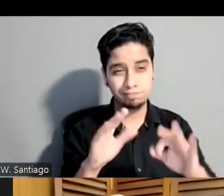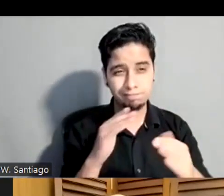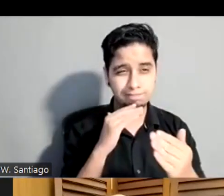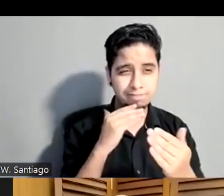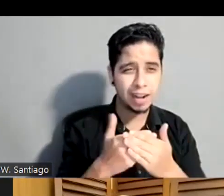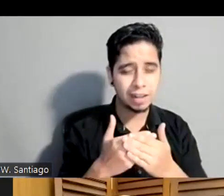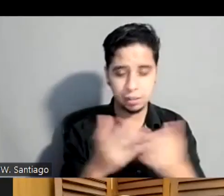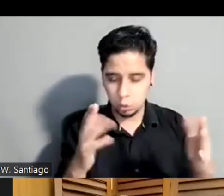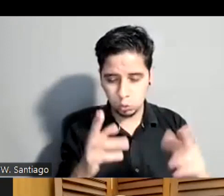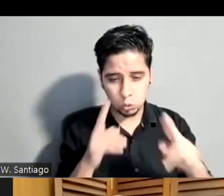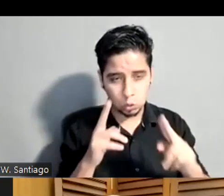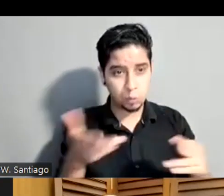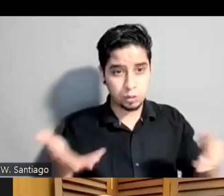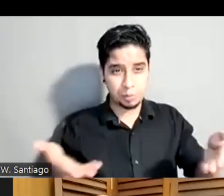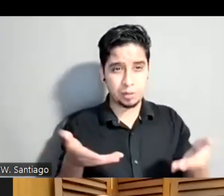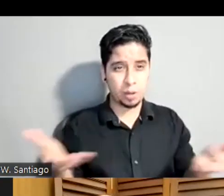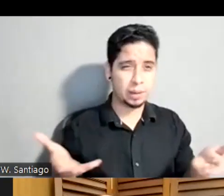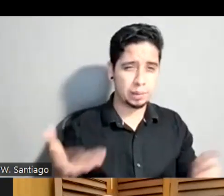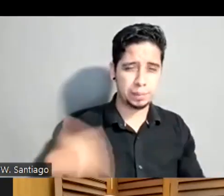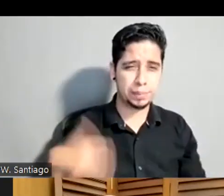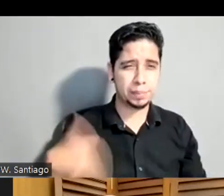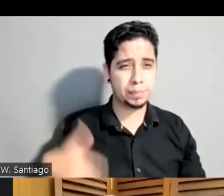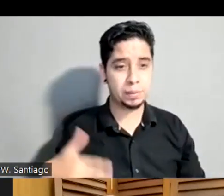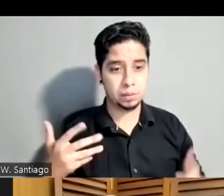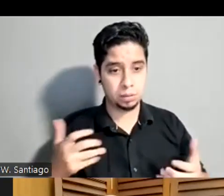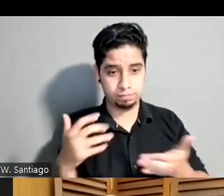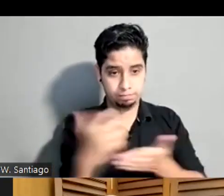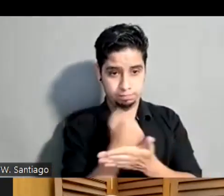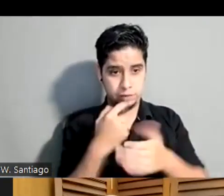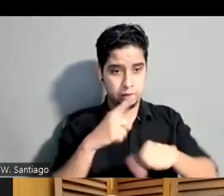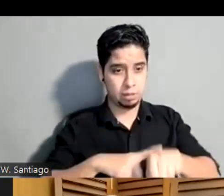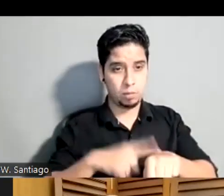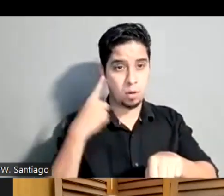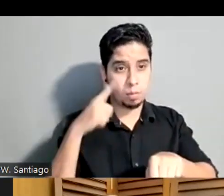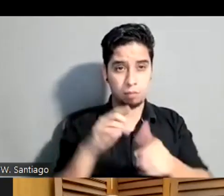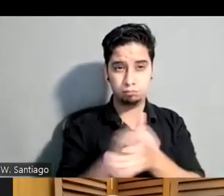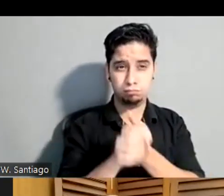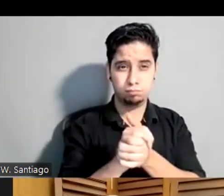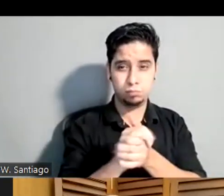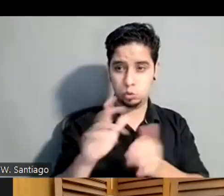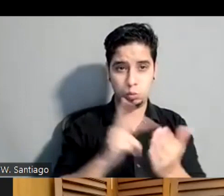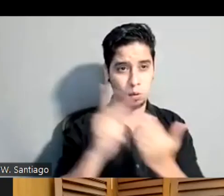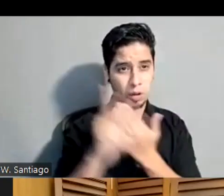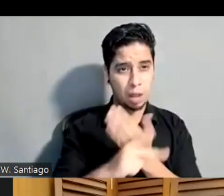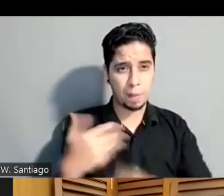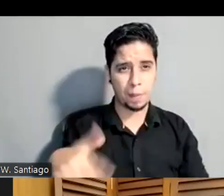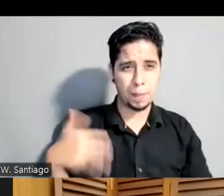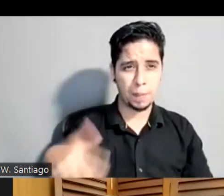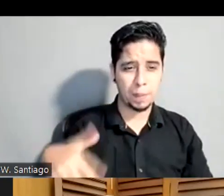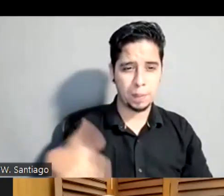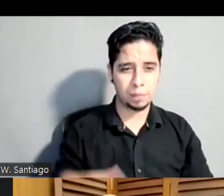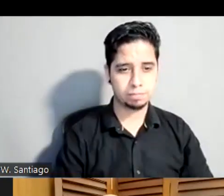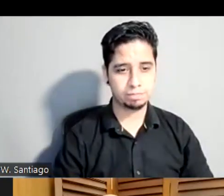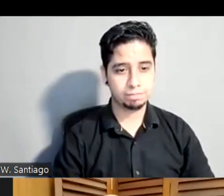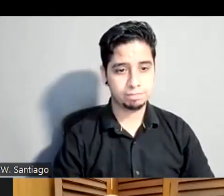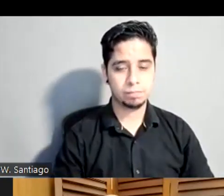muy honrada por esta invitación y quiero aprovechar el momento, ¿verdad?, para de felicitarlo por su programa. Ay, gracias. Y